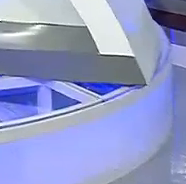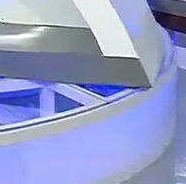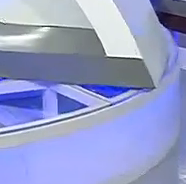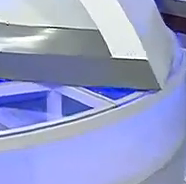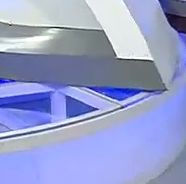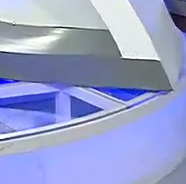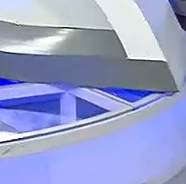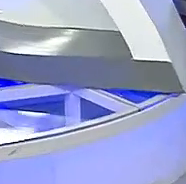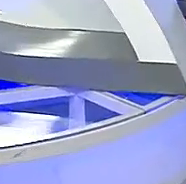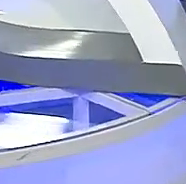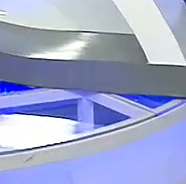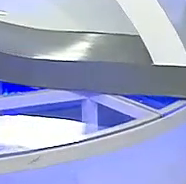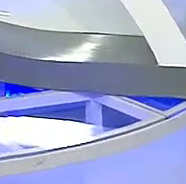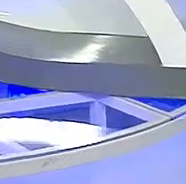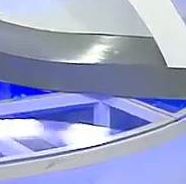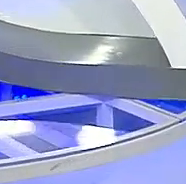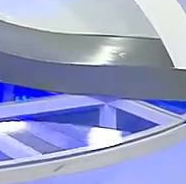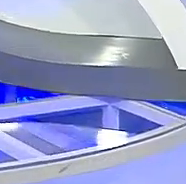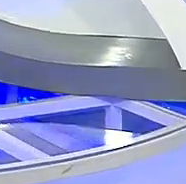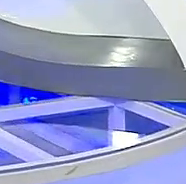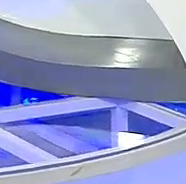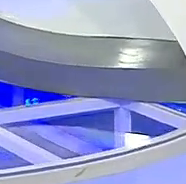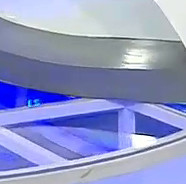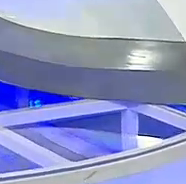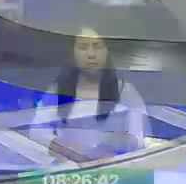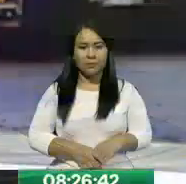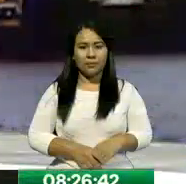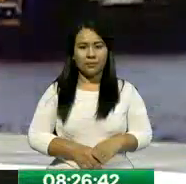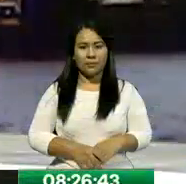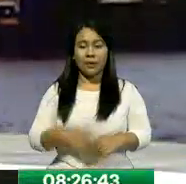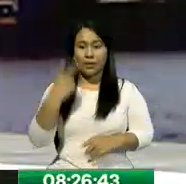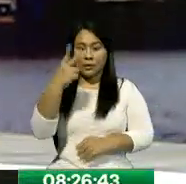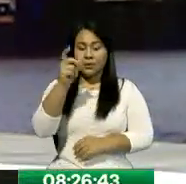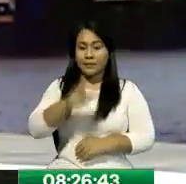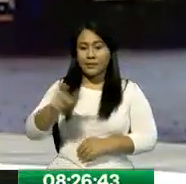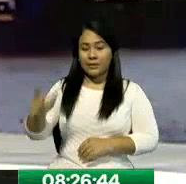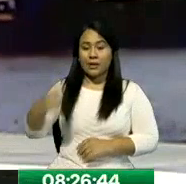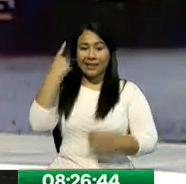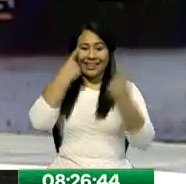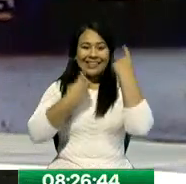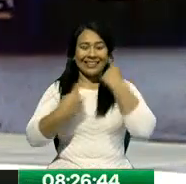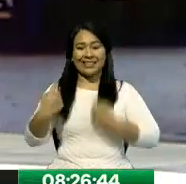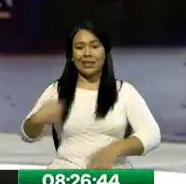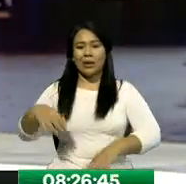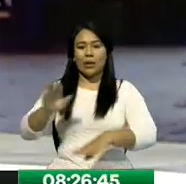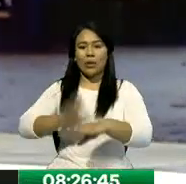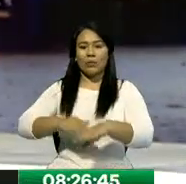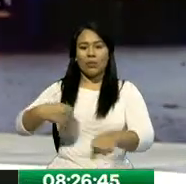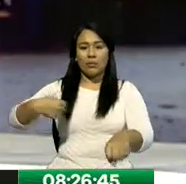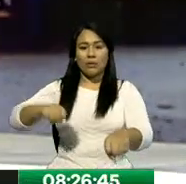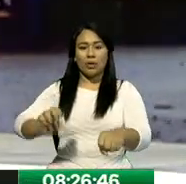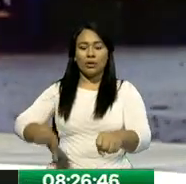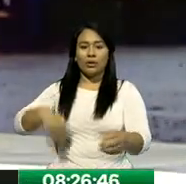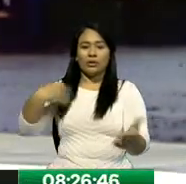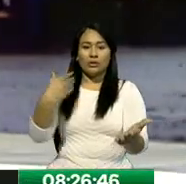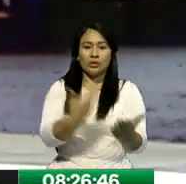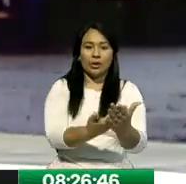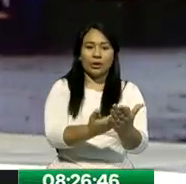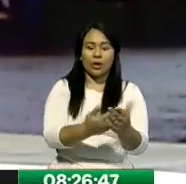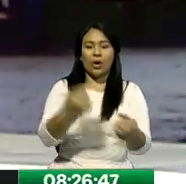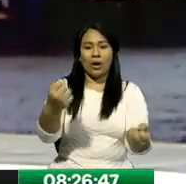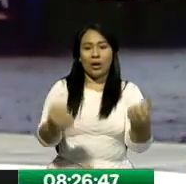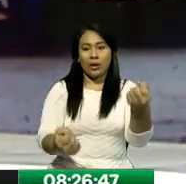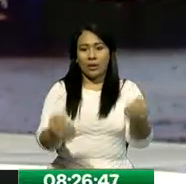Seguimos informando, amigos televidentes, dos personas resultaron heridas luego de que la motocicleta en la cual se trasladaban se impactó contra un